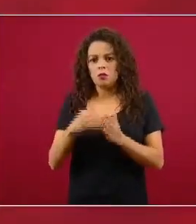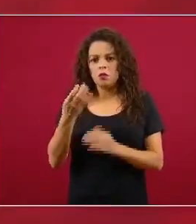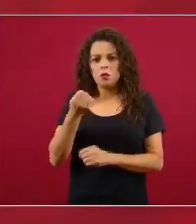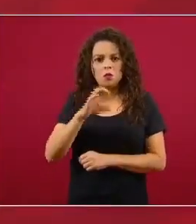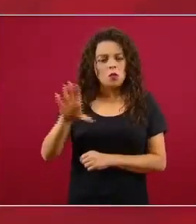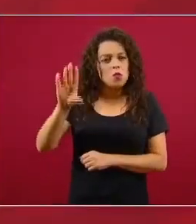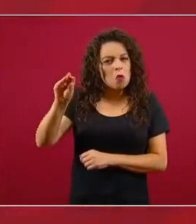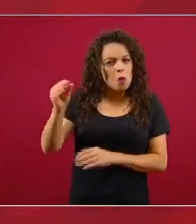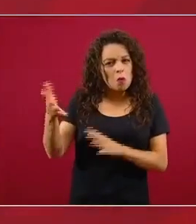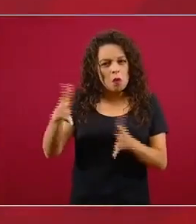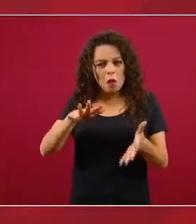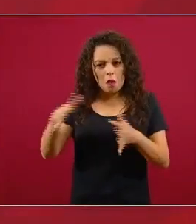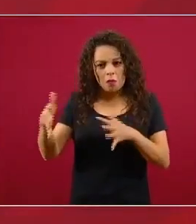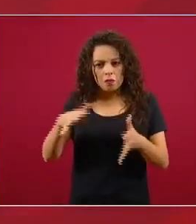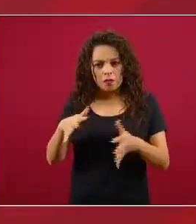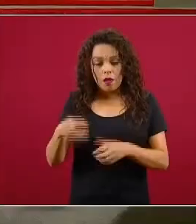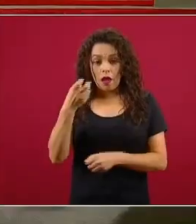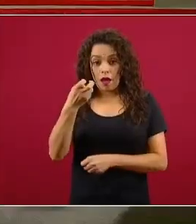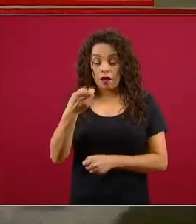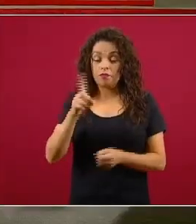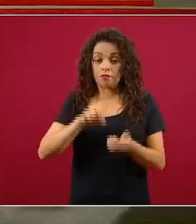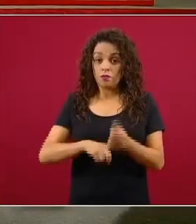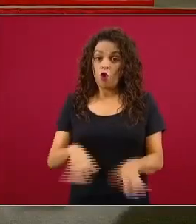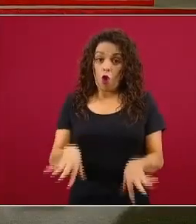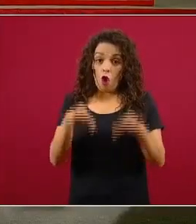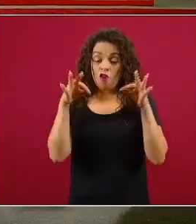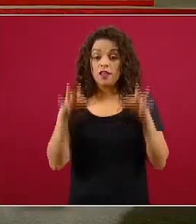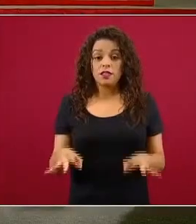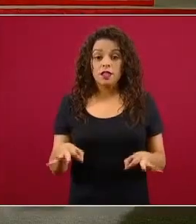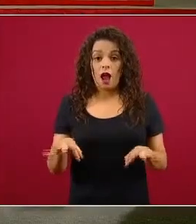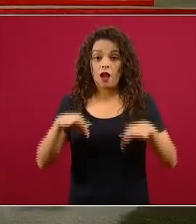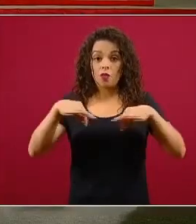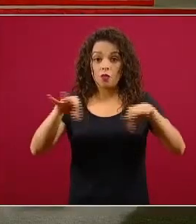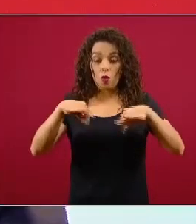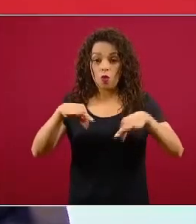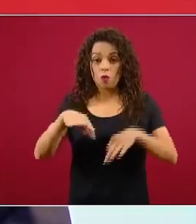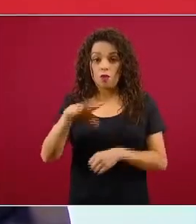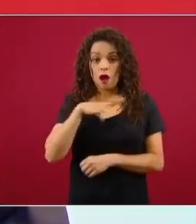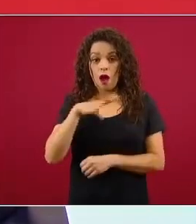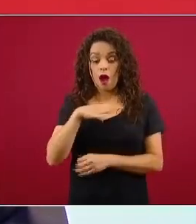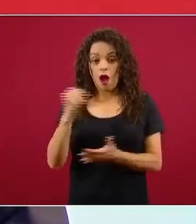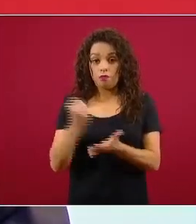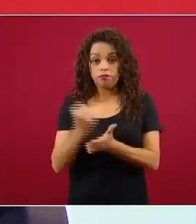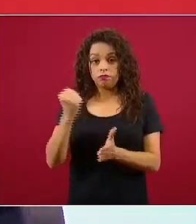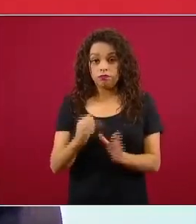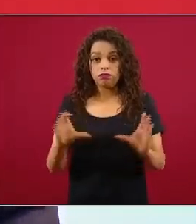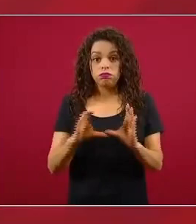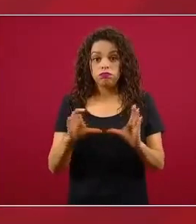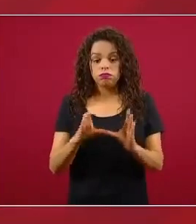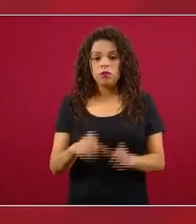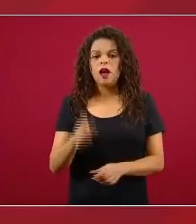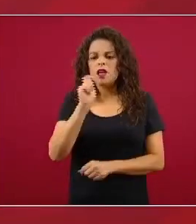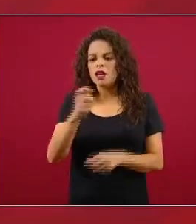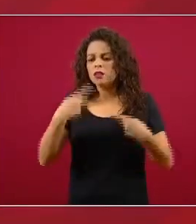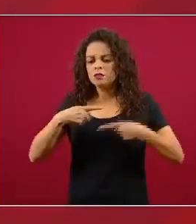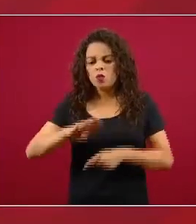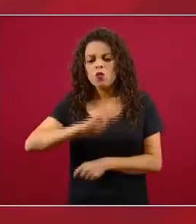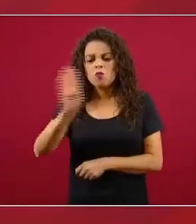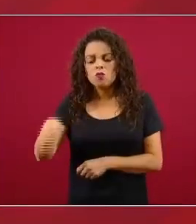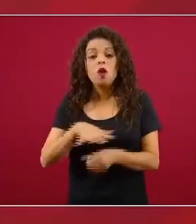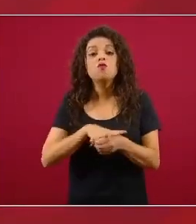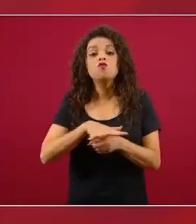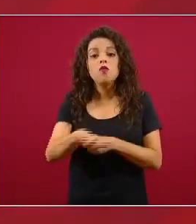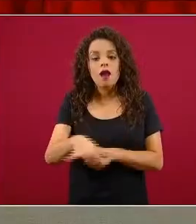90 se estableció como un documento de carácter oficial para certificar las causas de defunción.